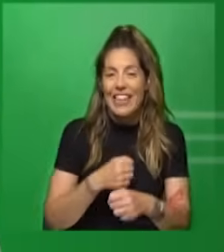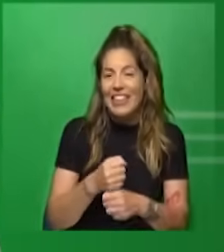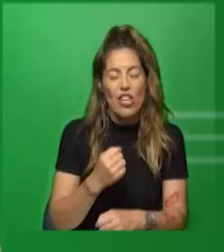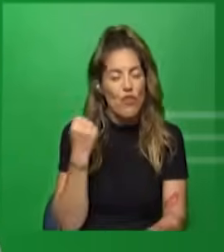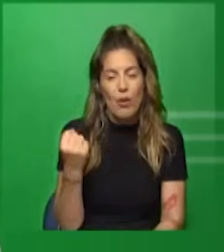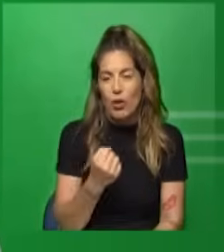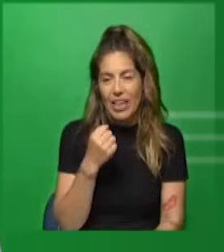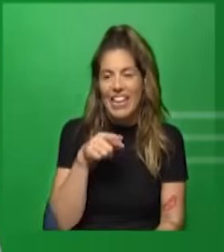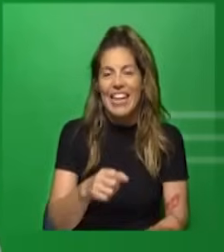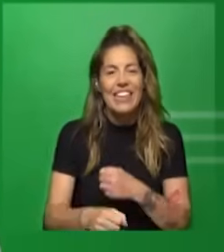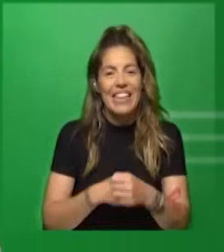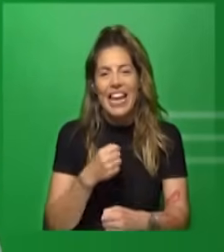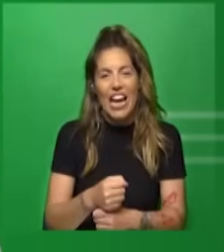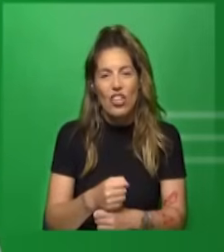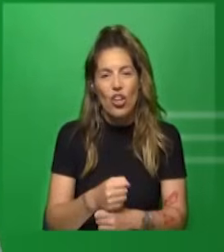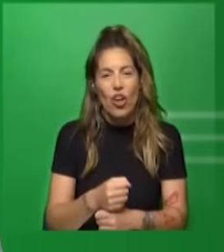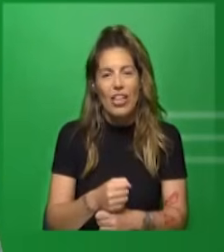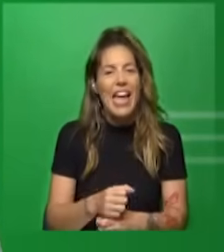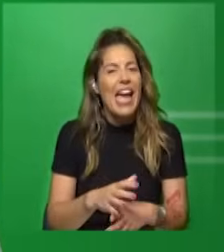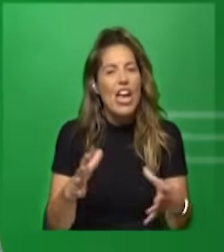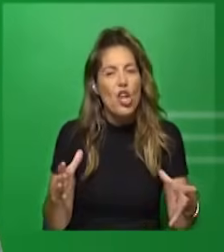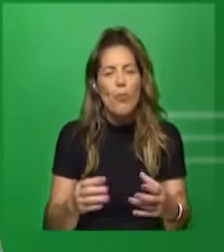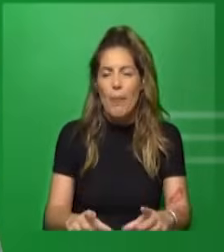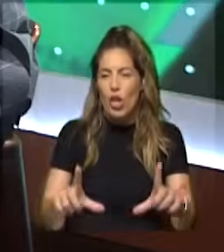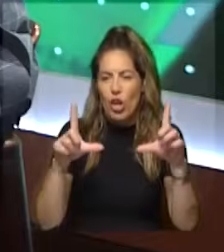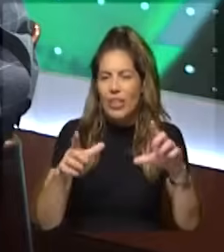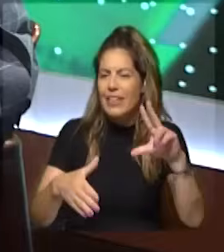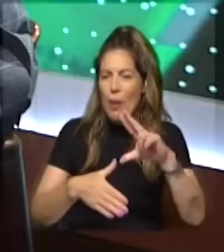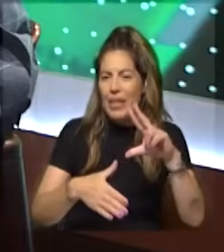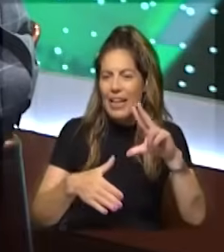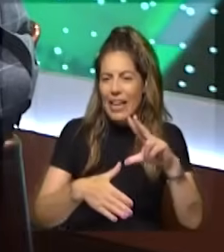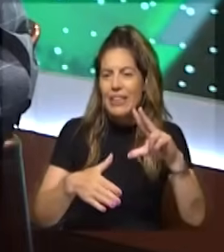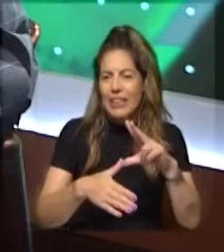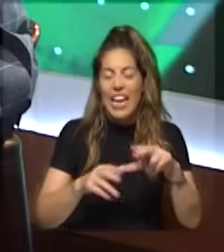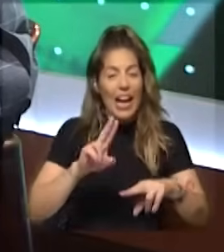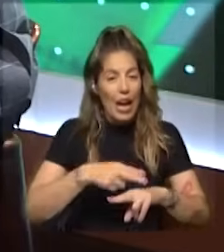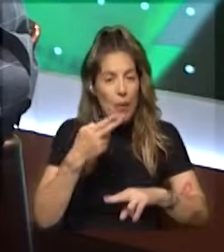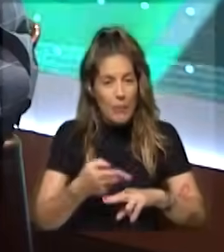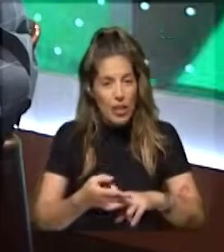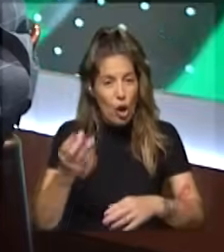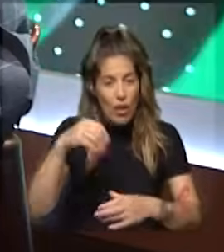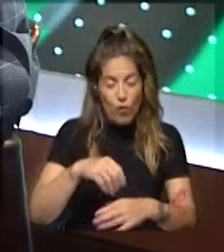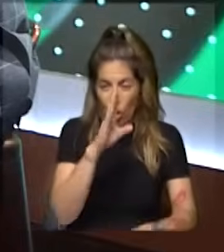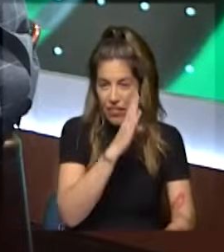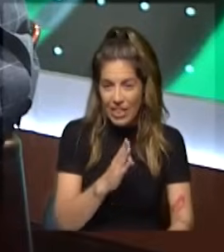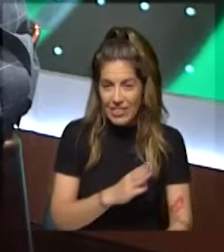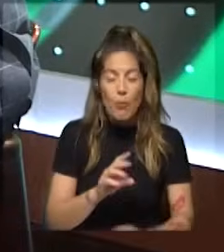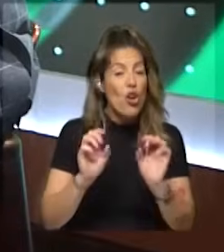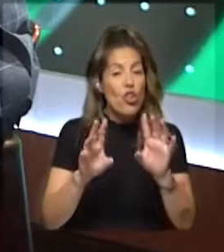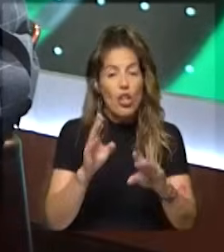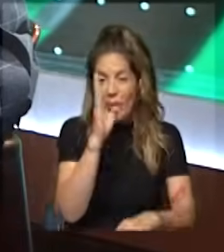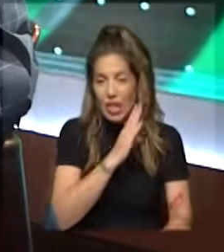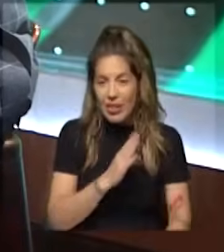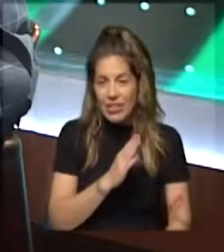clave. Este año es un año de enorme protagonismo de América Latina, repito, al influjo de Brasil, pero no solo. Fue